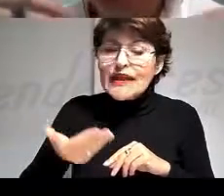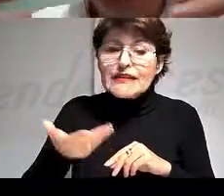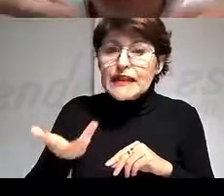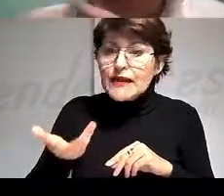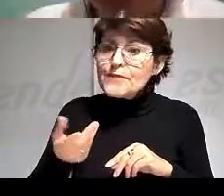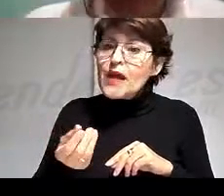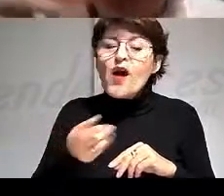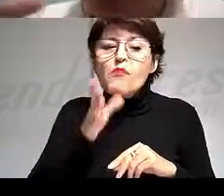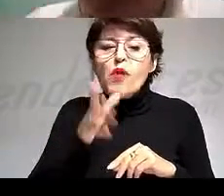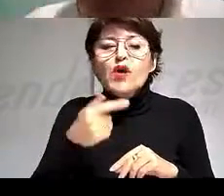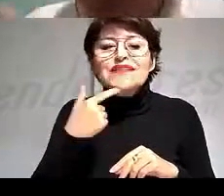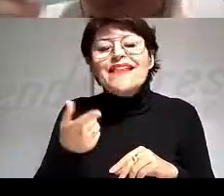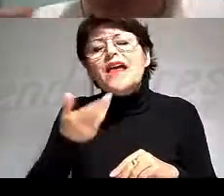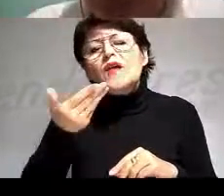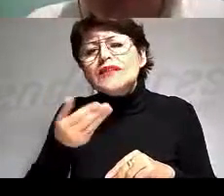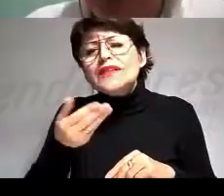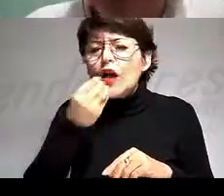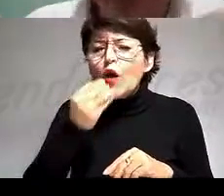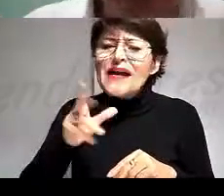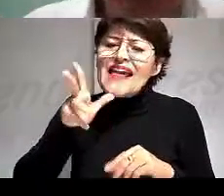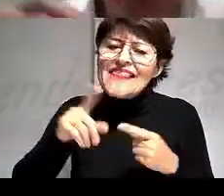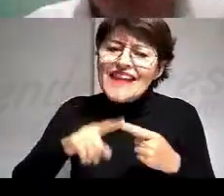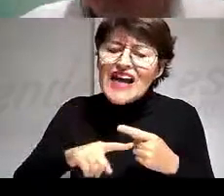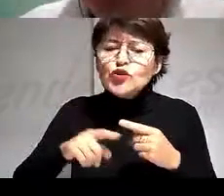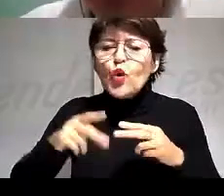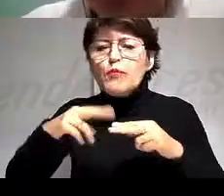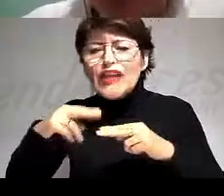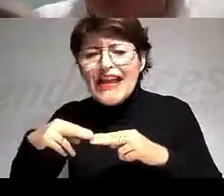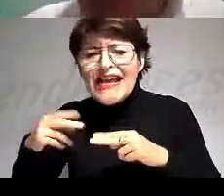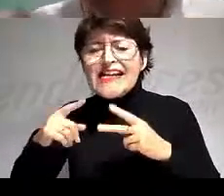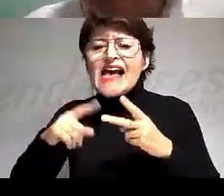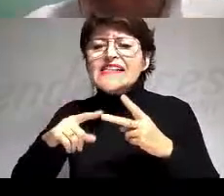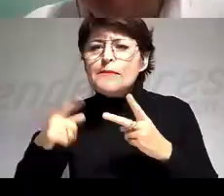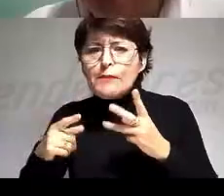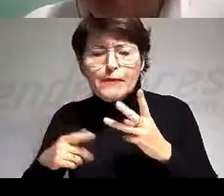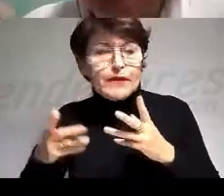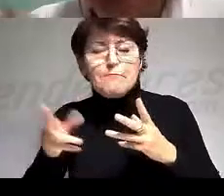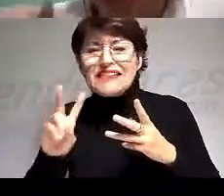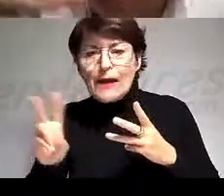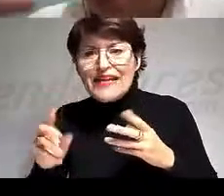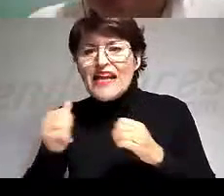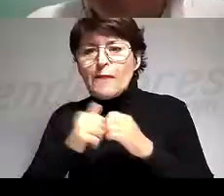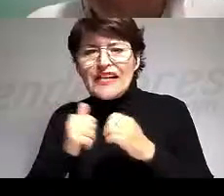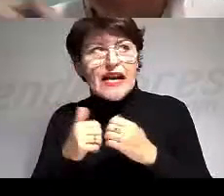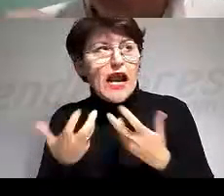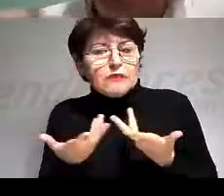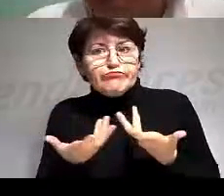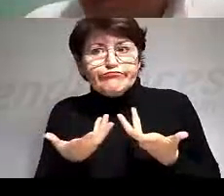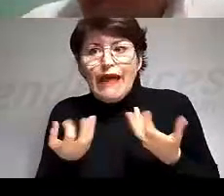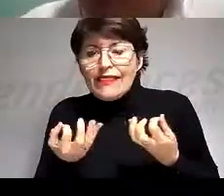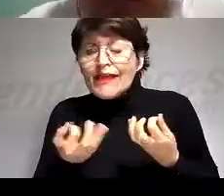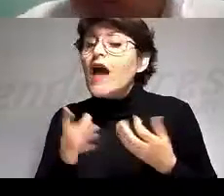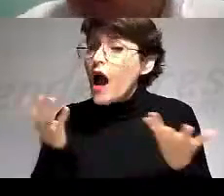¿no? Cuando alguien te dice, pues es importante un correcto aporte de vitaminas, de proteínas, vitaminas y minerales y